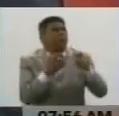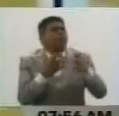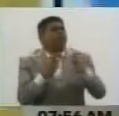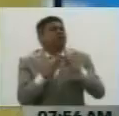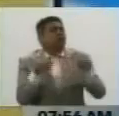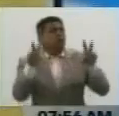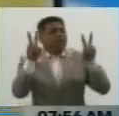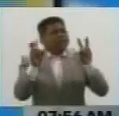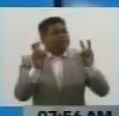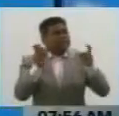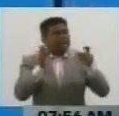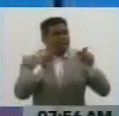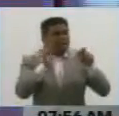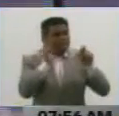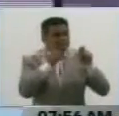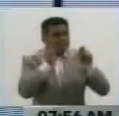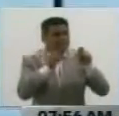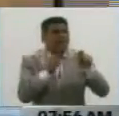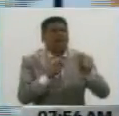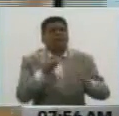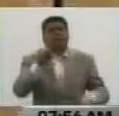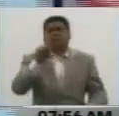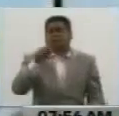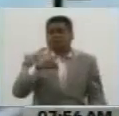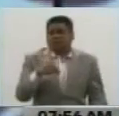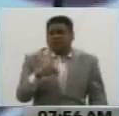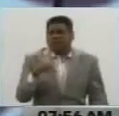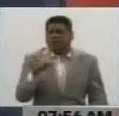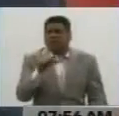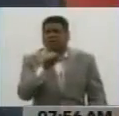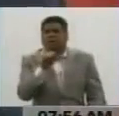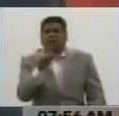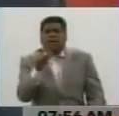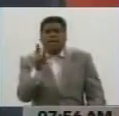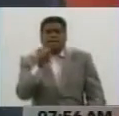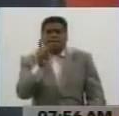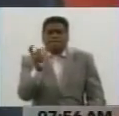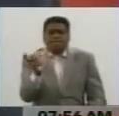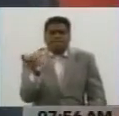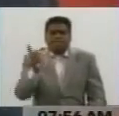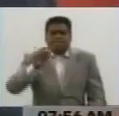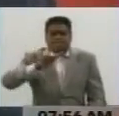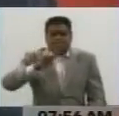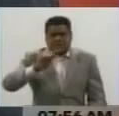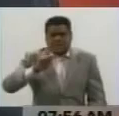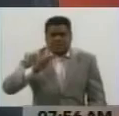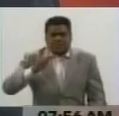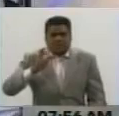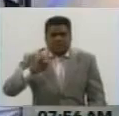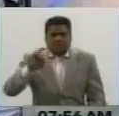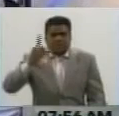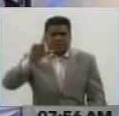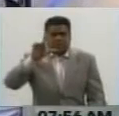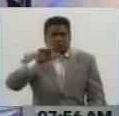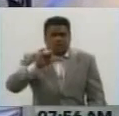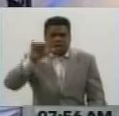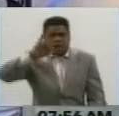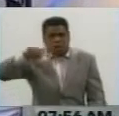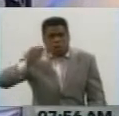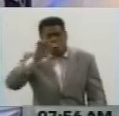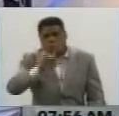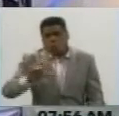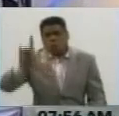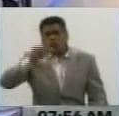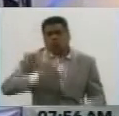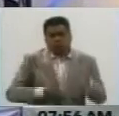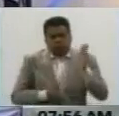minero. Inclusive en el mes de junio estuve yo en Chile y tuve la